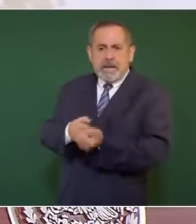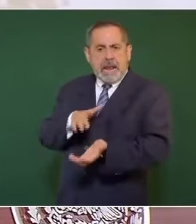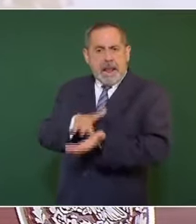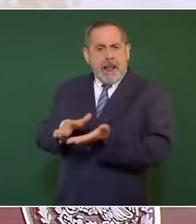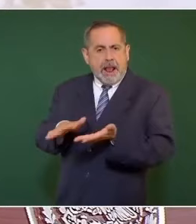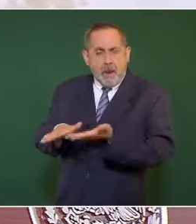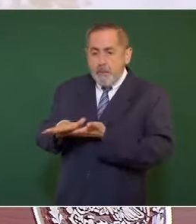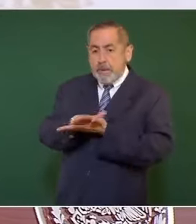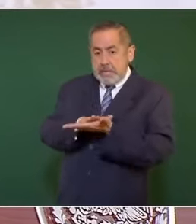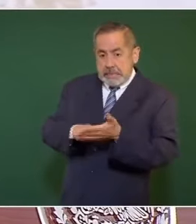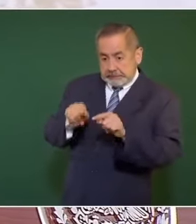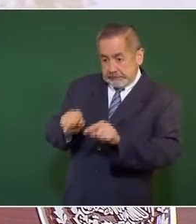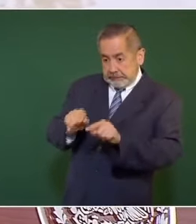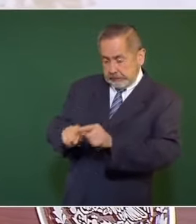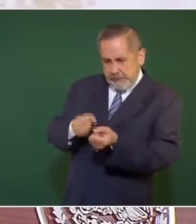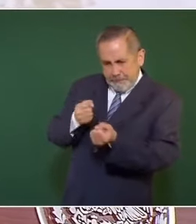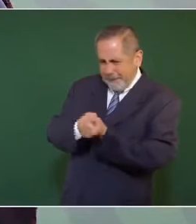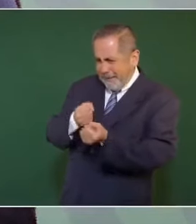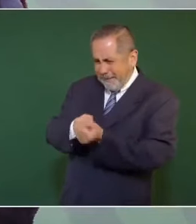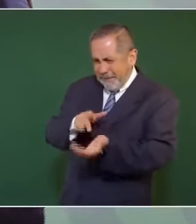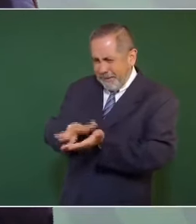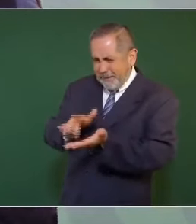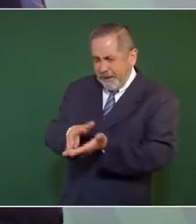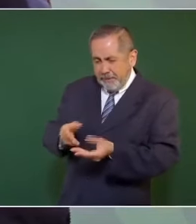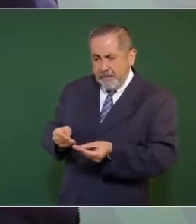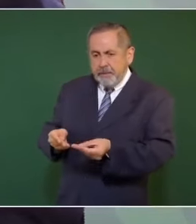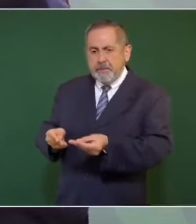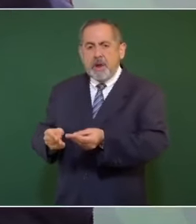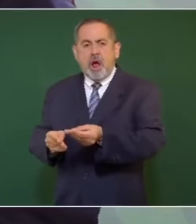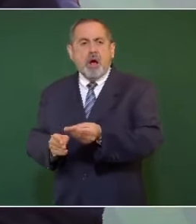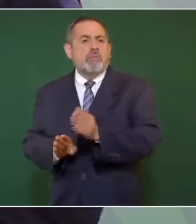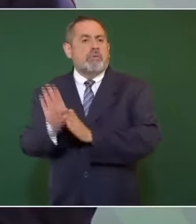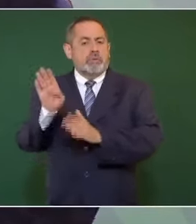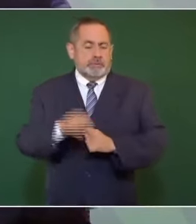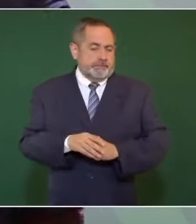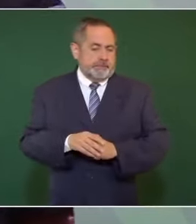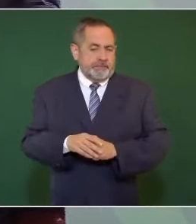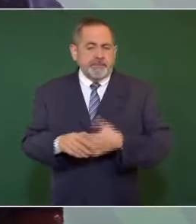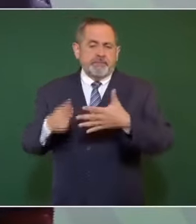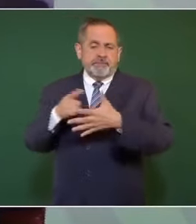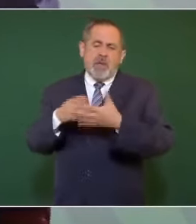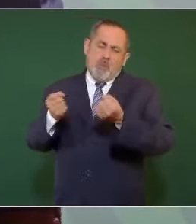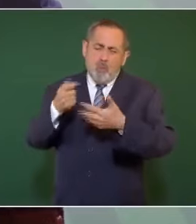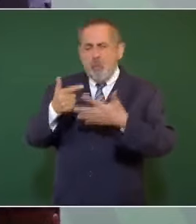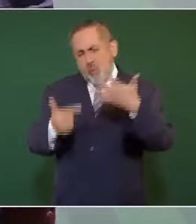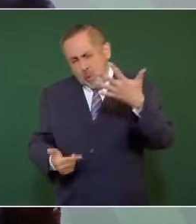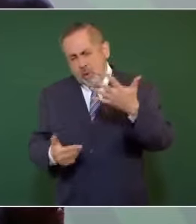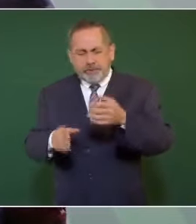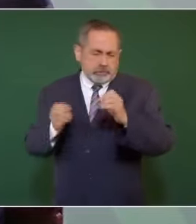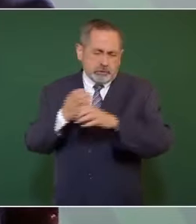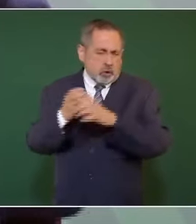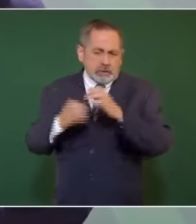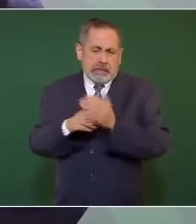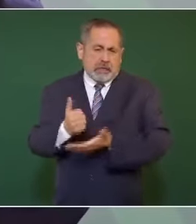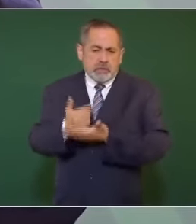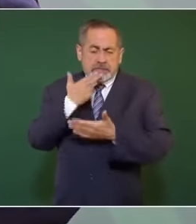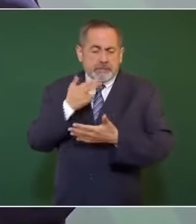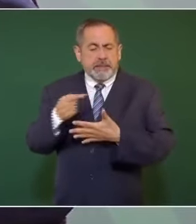hacia arriba. Y otra cosa que también ha ayudado, bueno, son muchas,